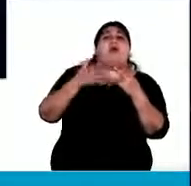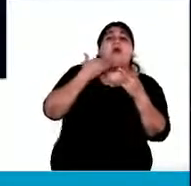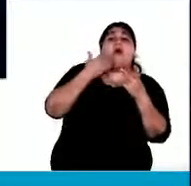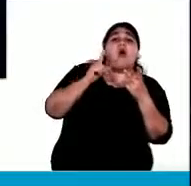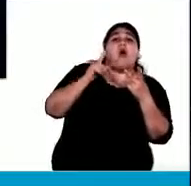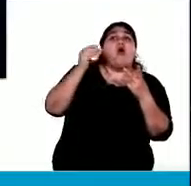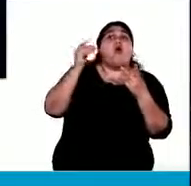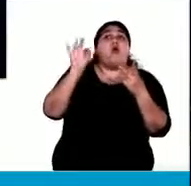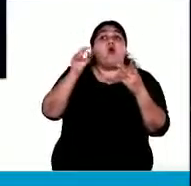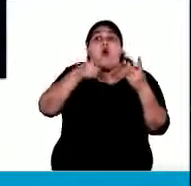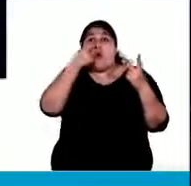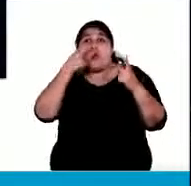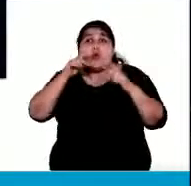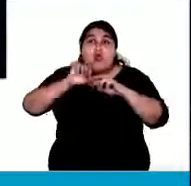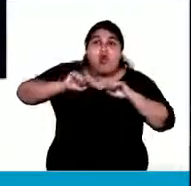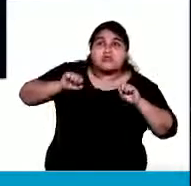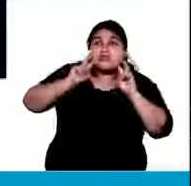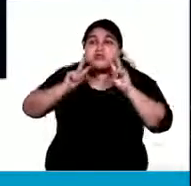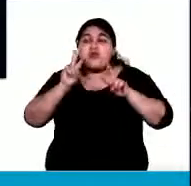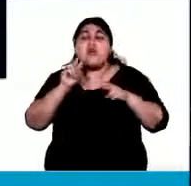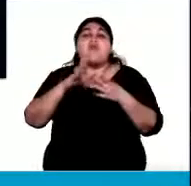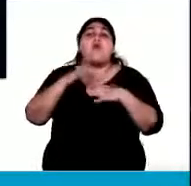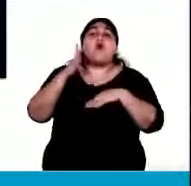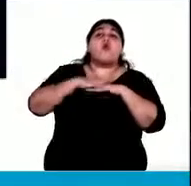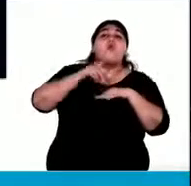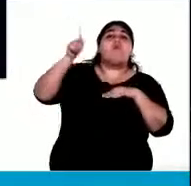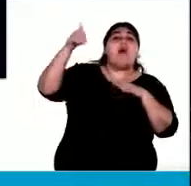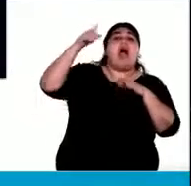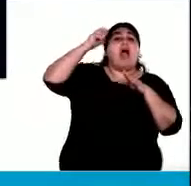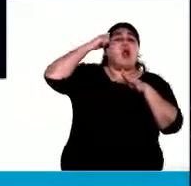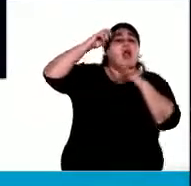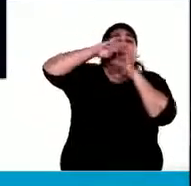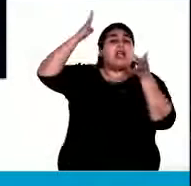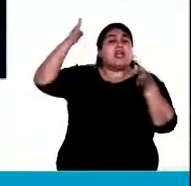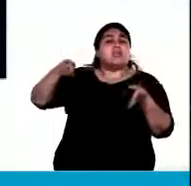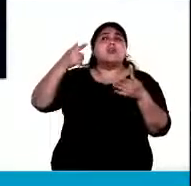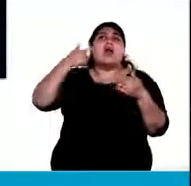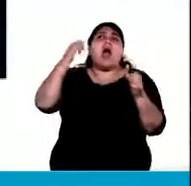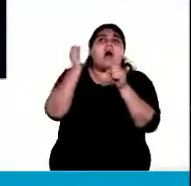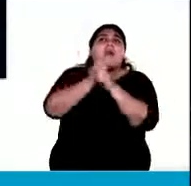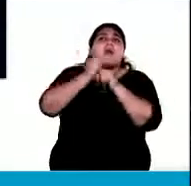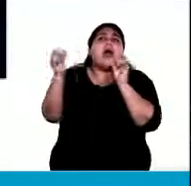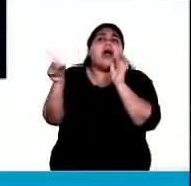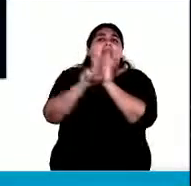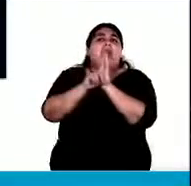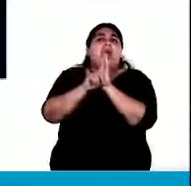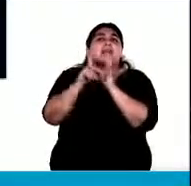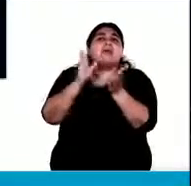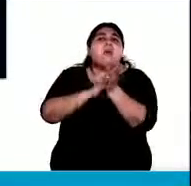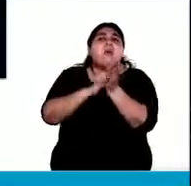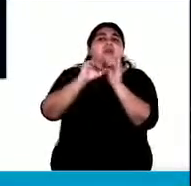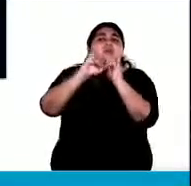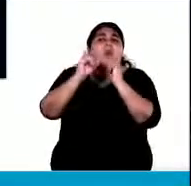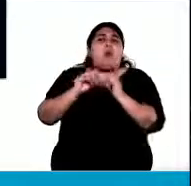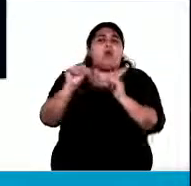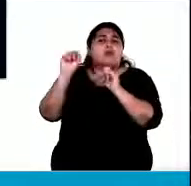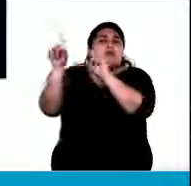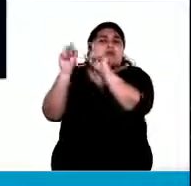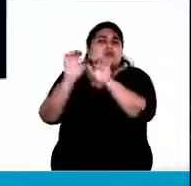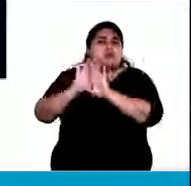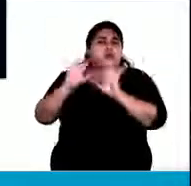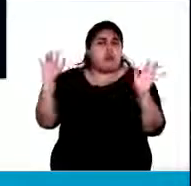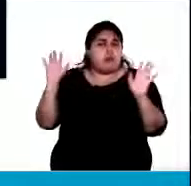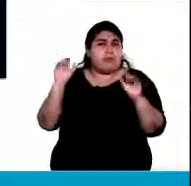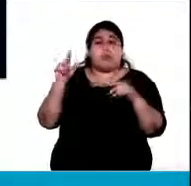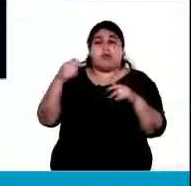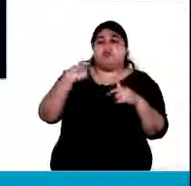volvió curioso. Le echó la culpa al Congreso de que aprobaban sus leyes de presupuesto. Entonces decía, yo